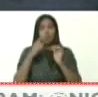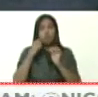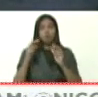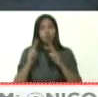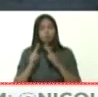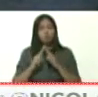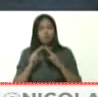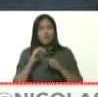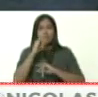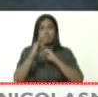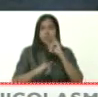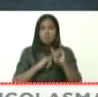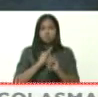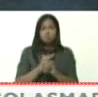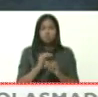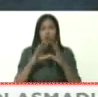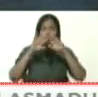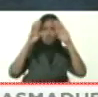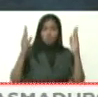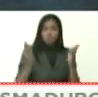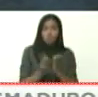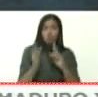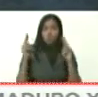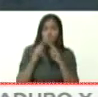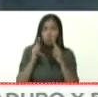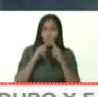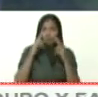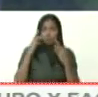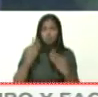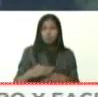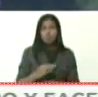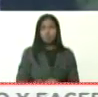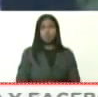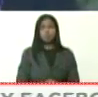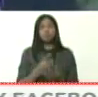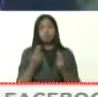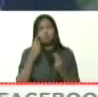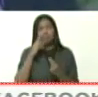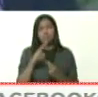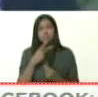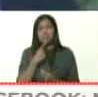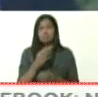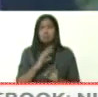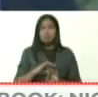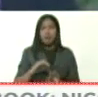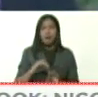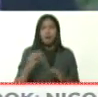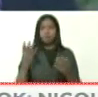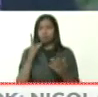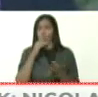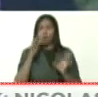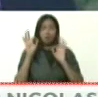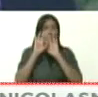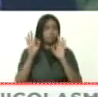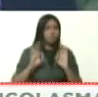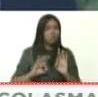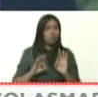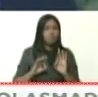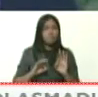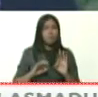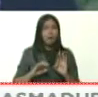conozca esta obra que muchas veces no se dice, queda invisible, y es la